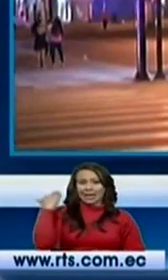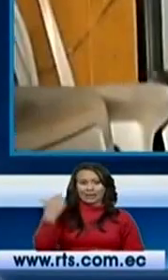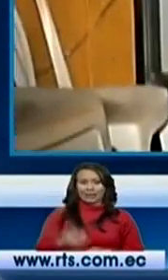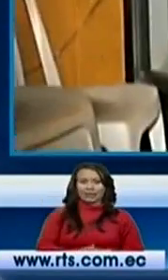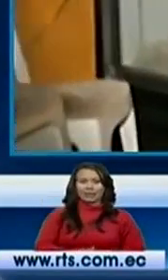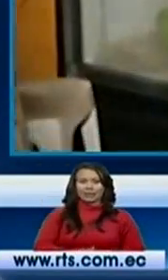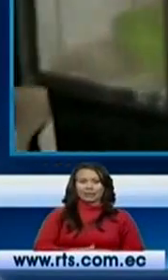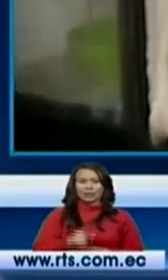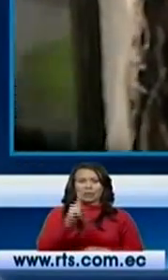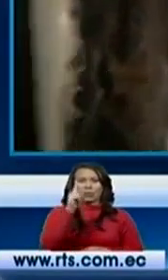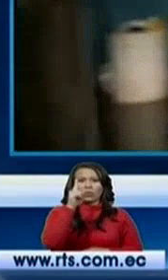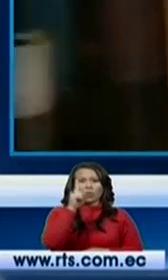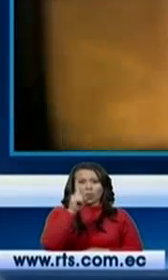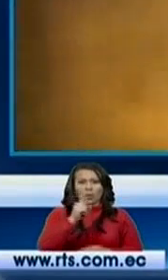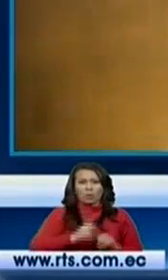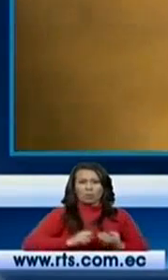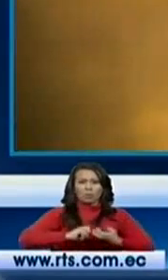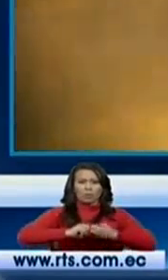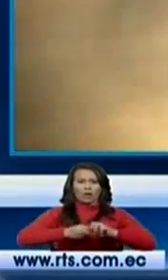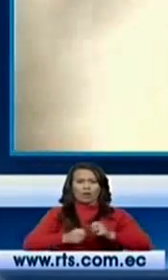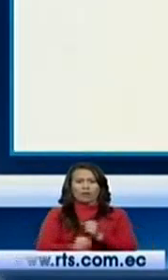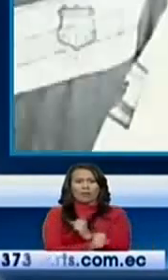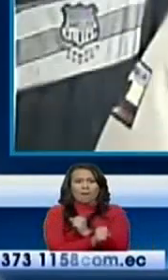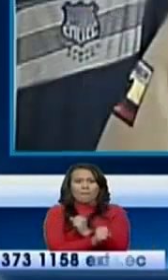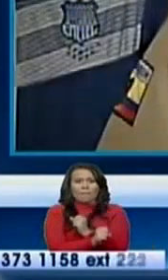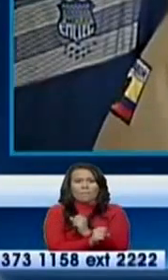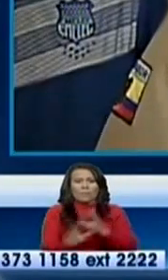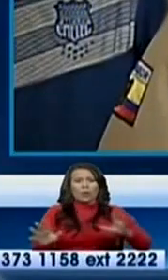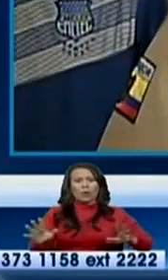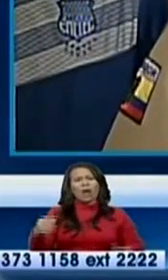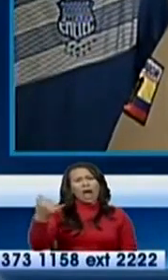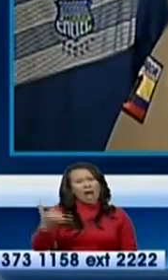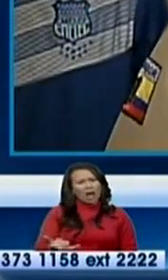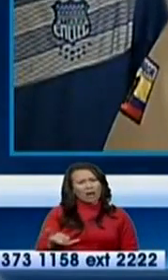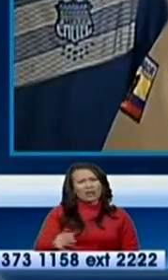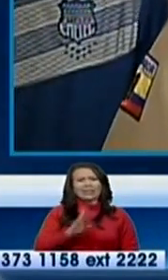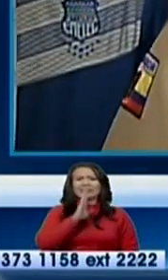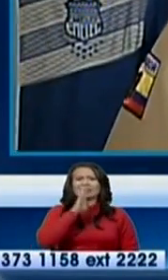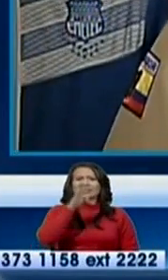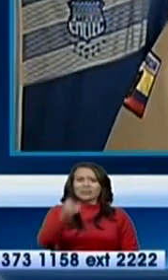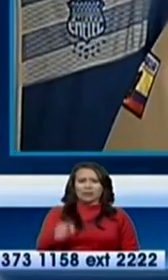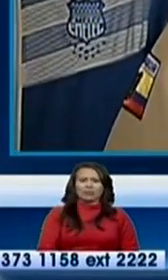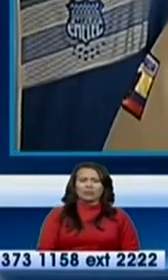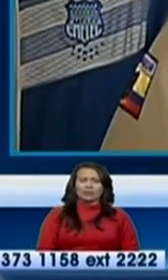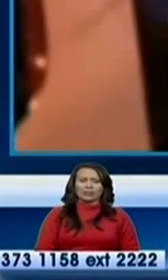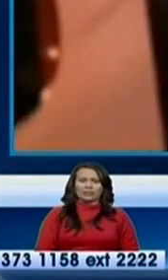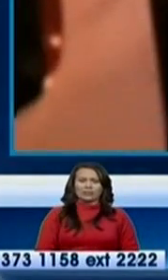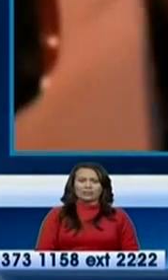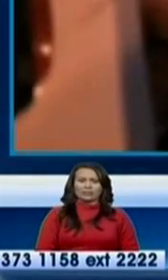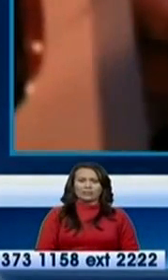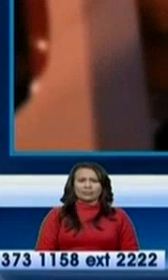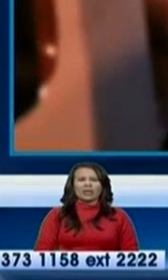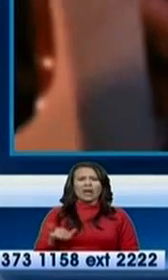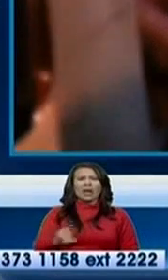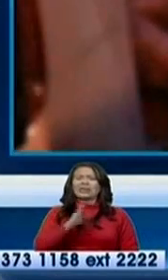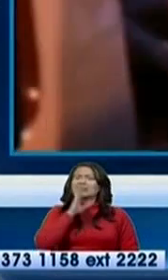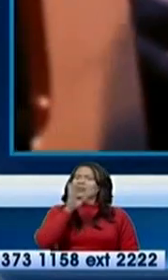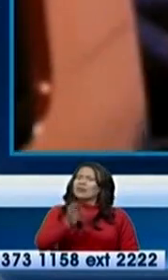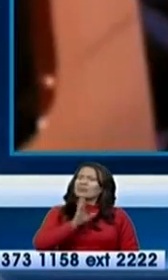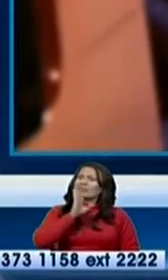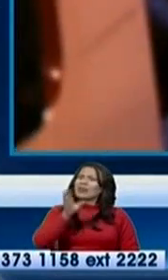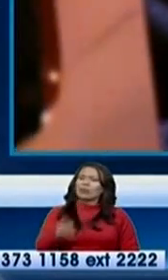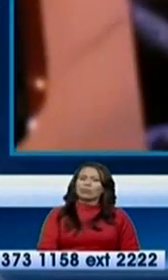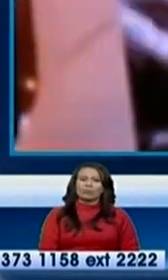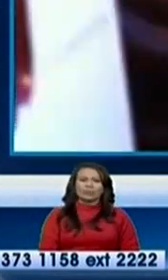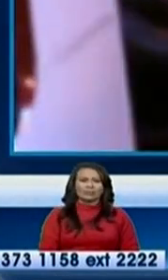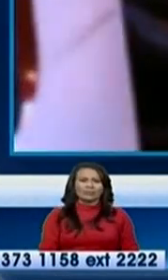se presentaba un accidente con gas, un problema con gas. Dos. Pero ahora se ven muy frecuentes.